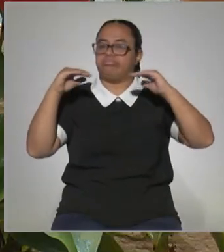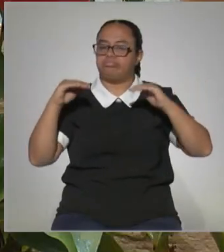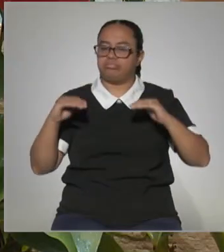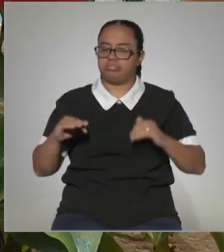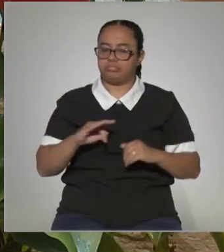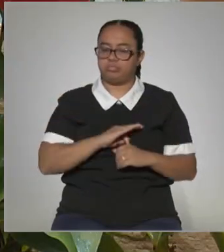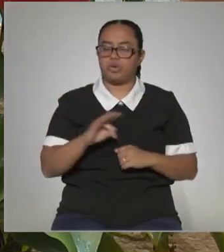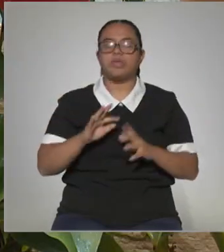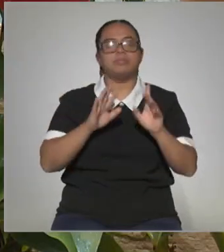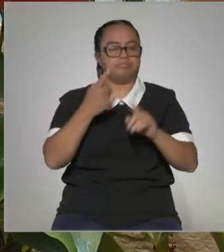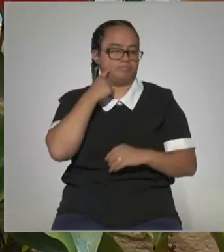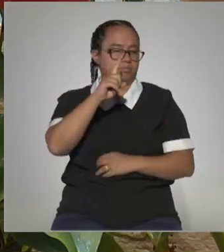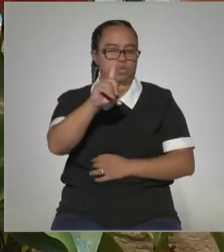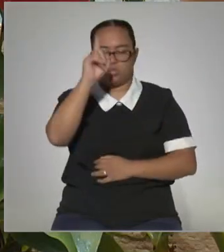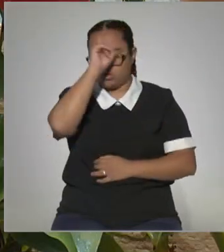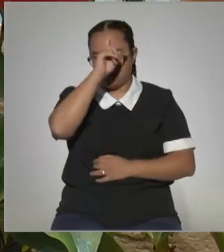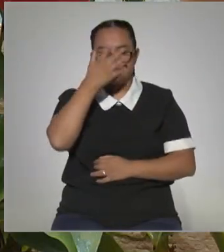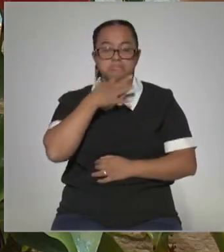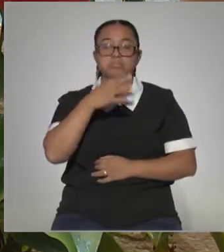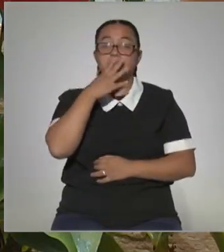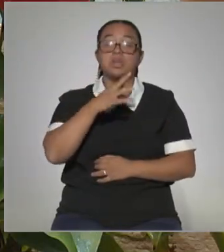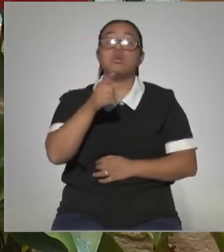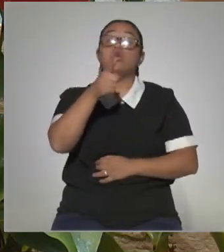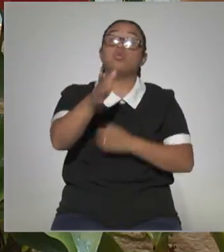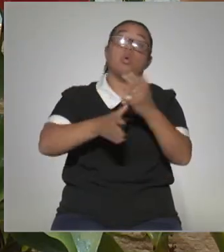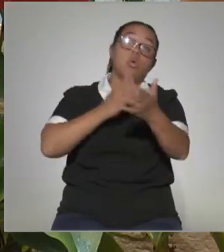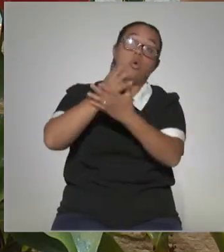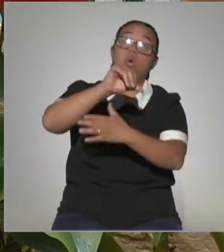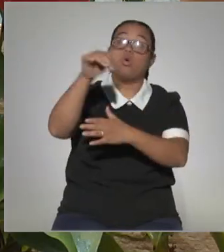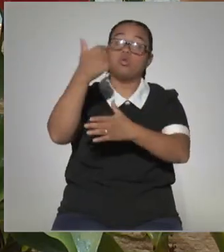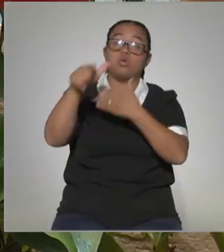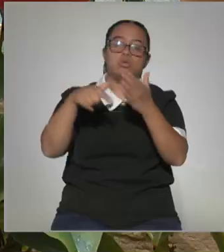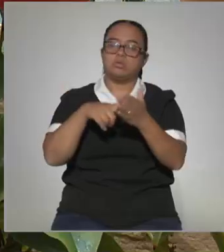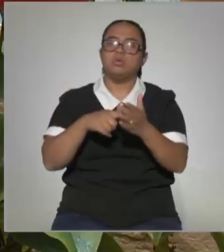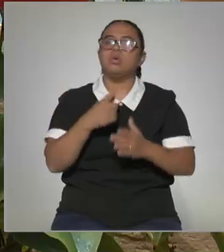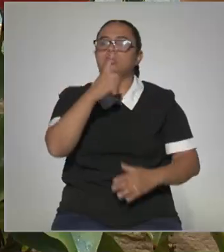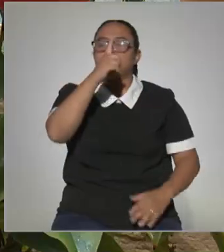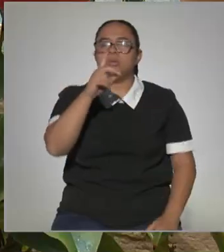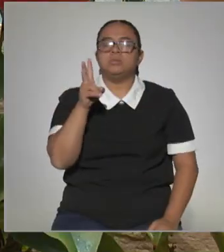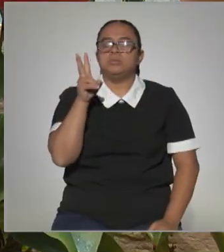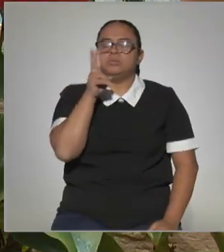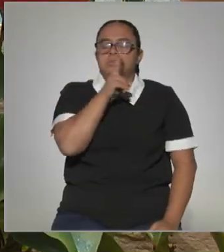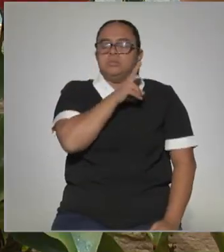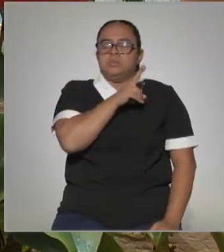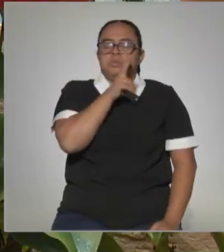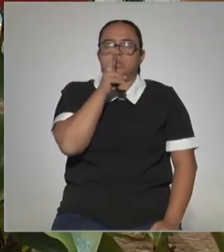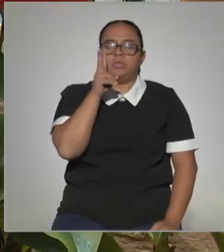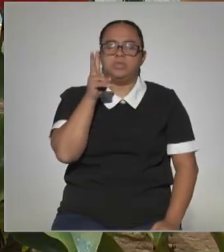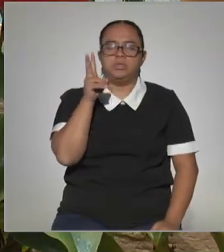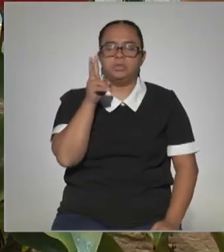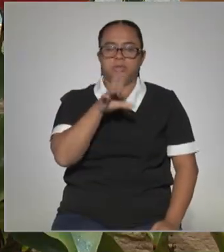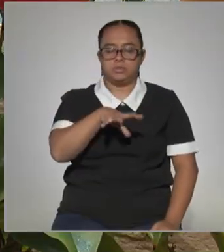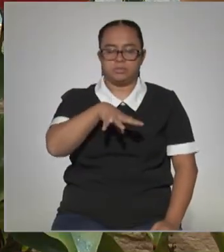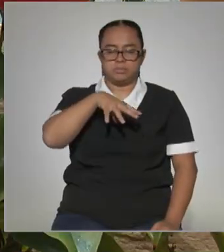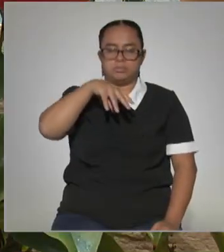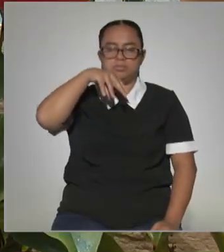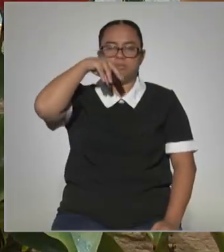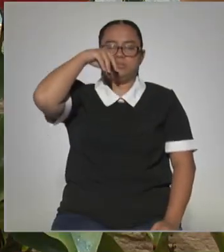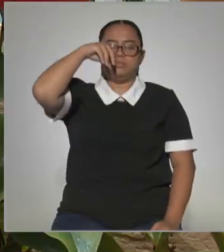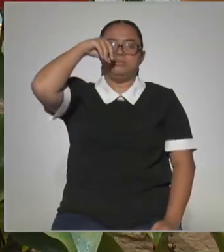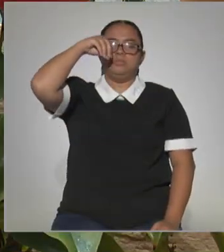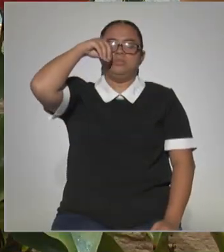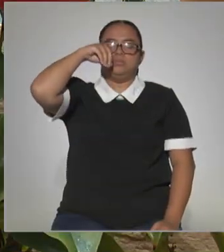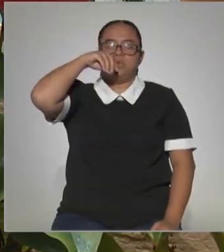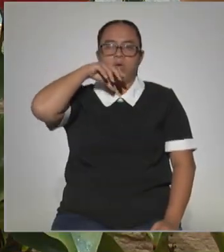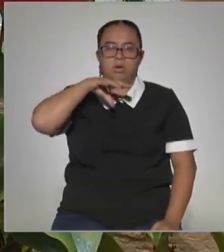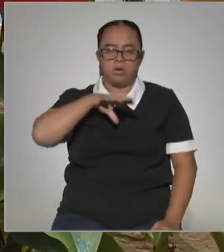ellos, y muy básico, que no tenemos que ir a ningún lugar ni hacer nada extraordinario, es respirar. Respirar profundamente,